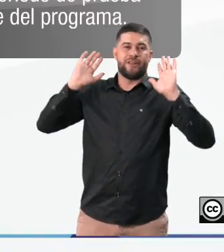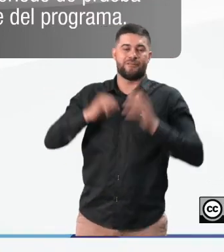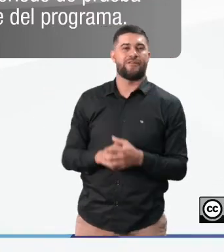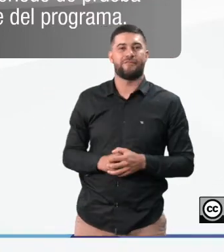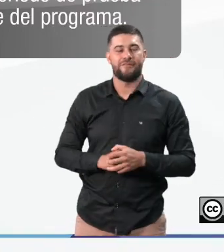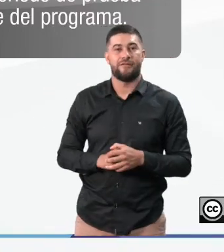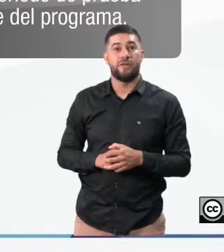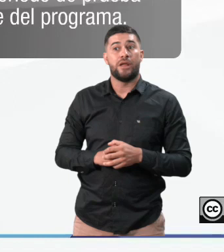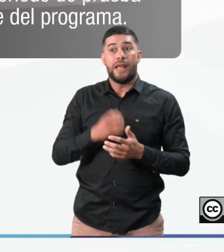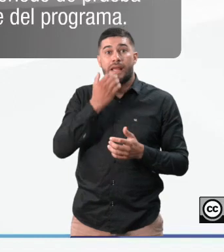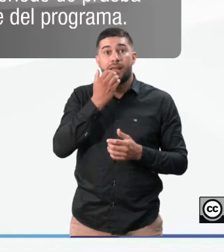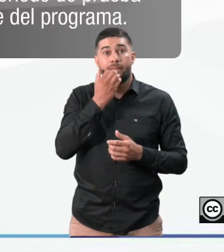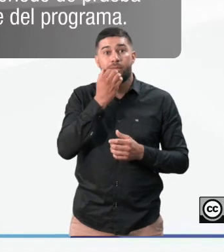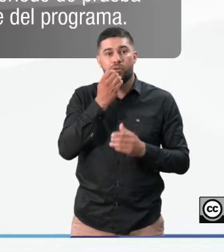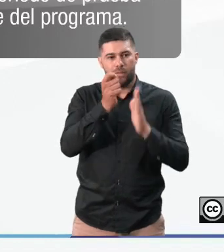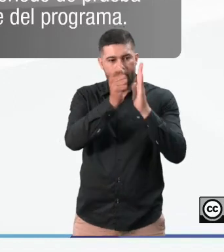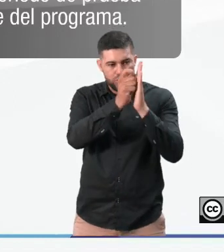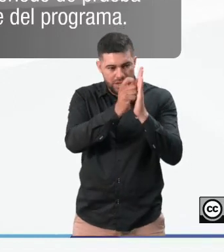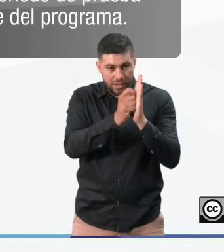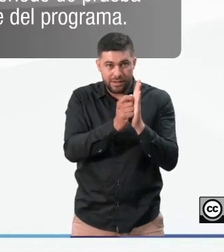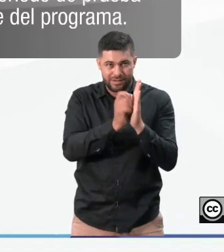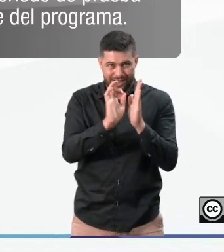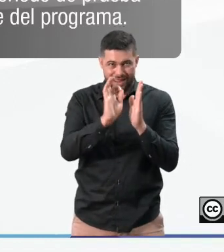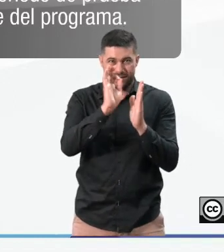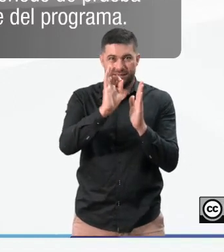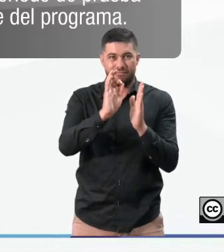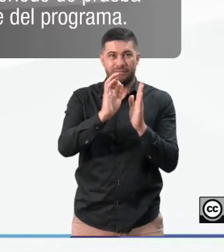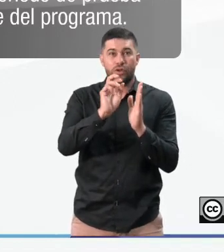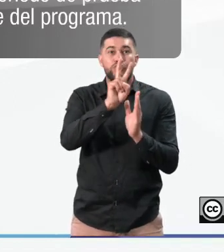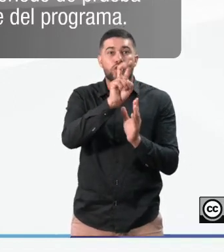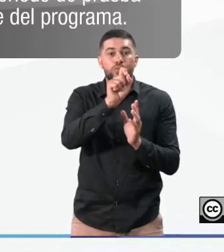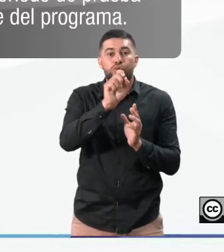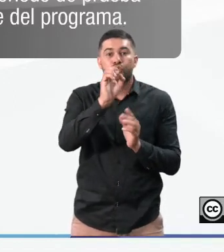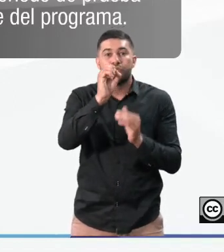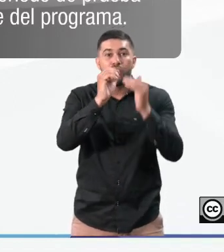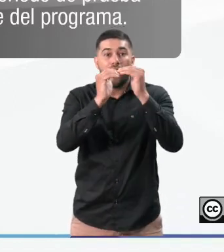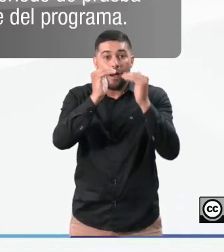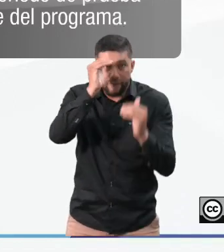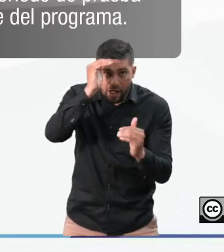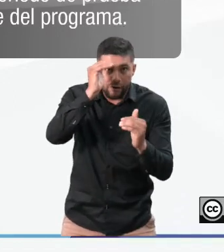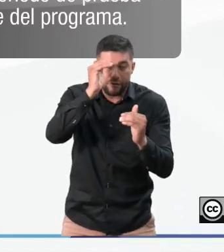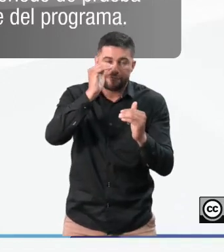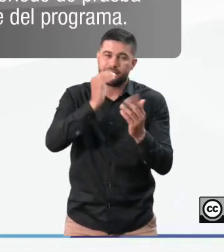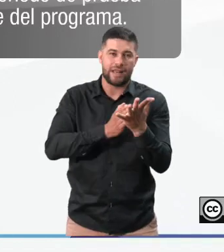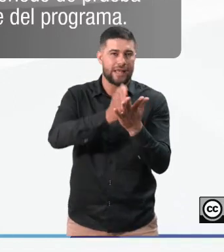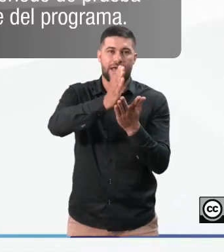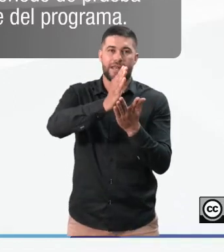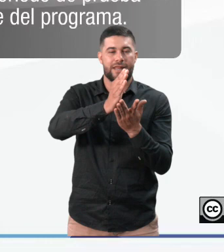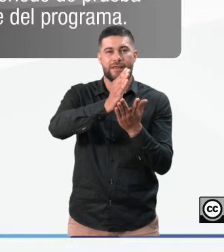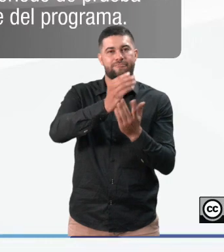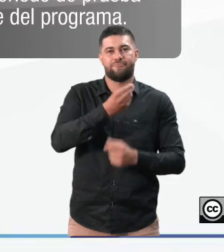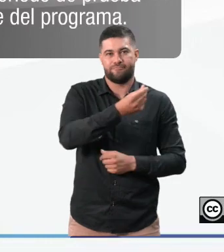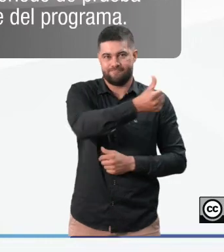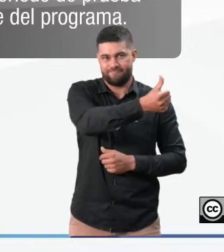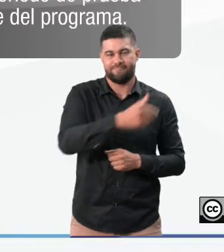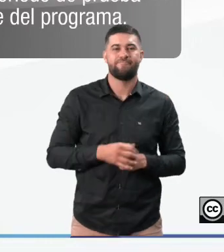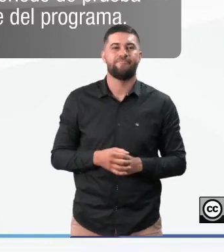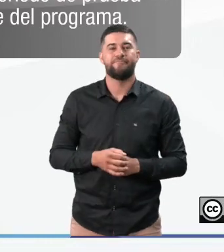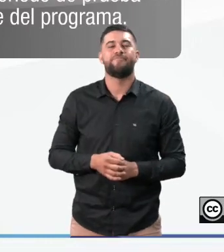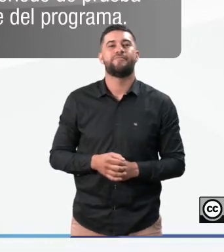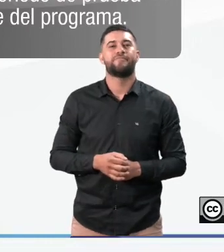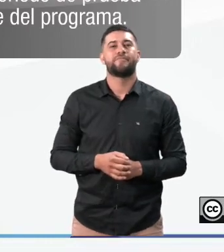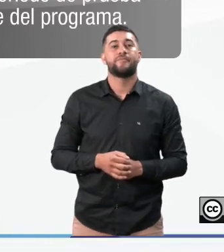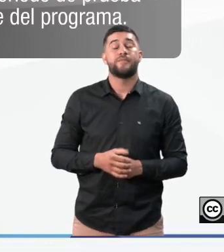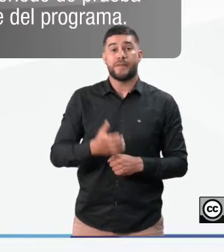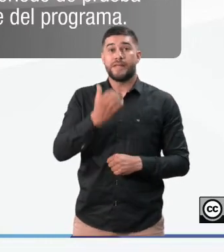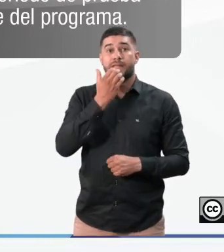Si el estudiante tiene un puntaje de calidad mayor a 2.0 y menor de 3.0, es decir, entre 2.0 y